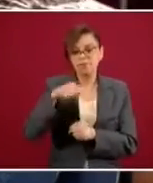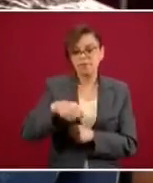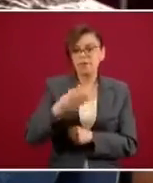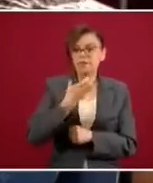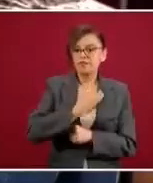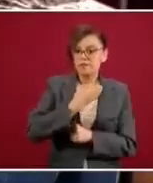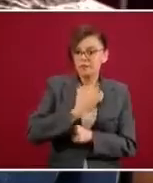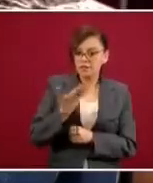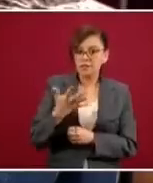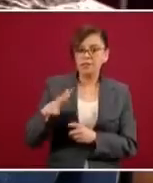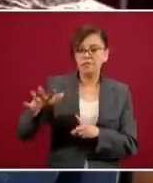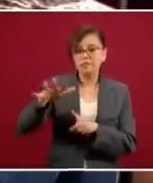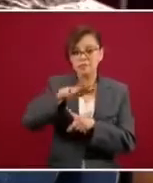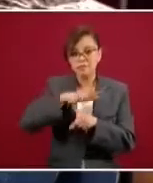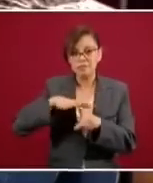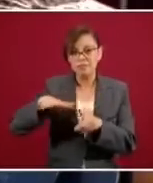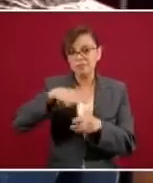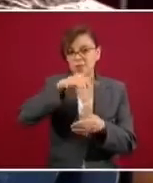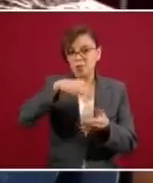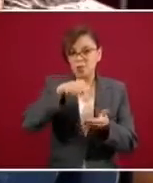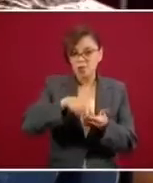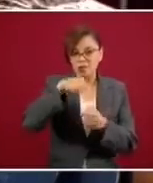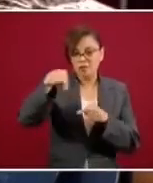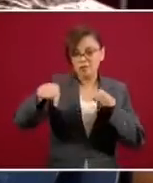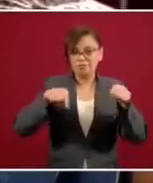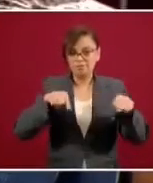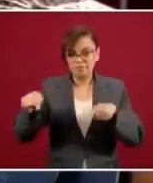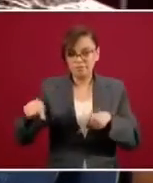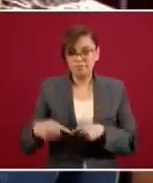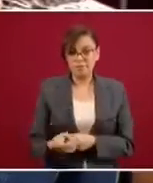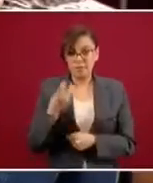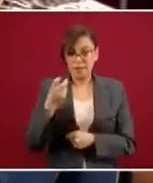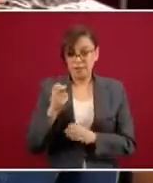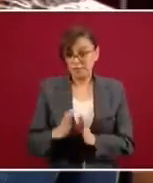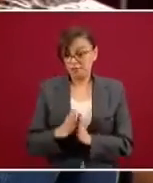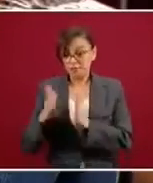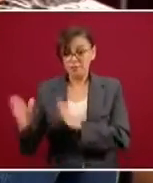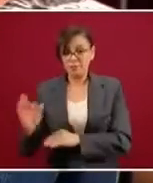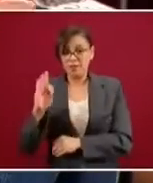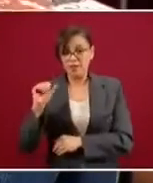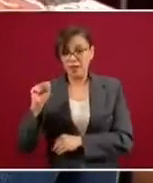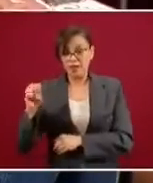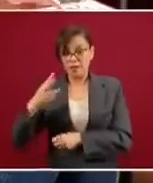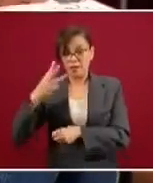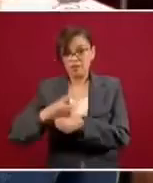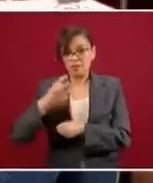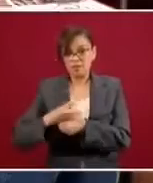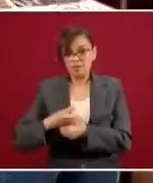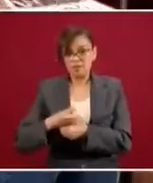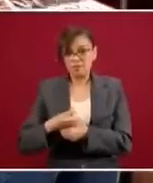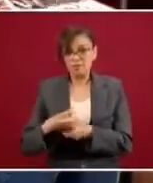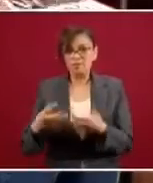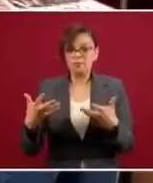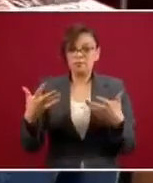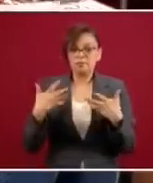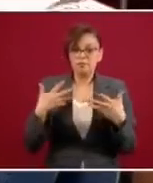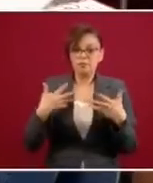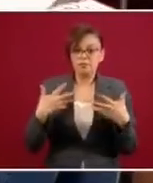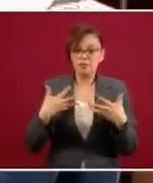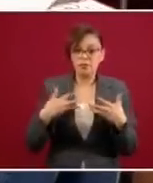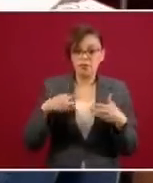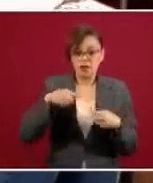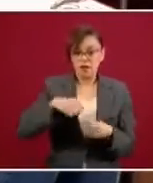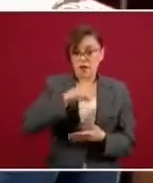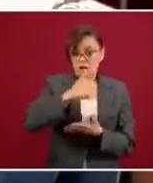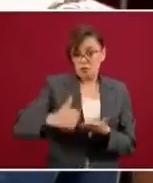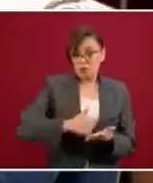la Alameda. Ante esta fase 3 se acercarían algunas zonas, digámoslo, de la ciudad por